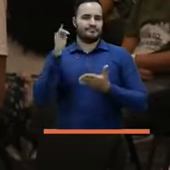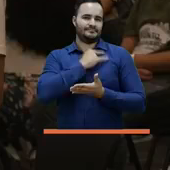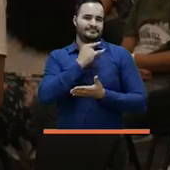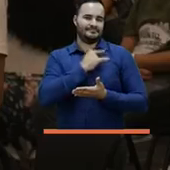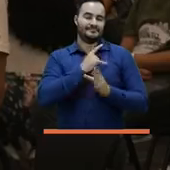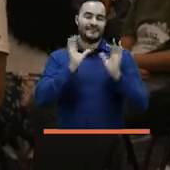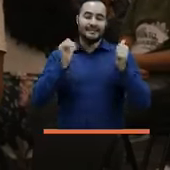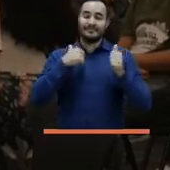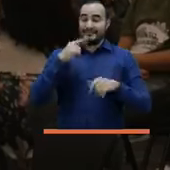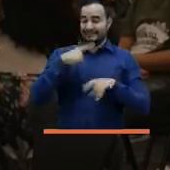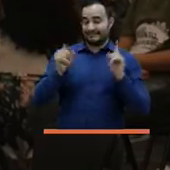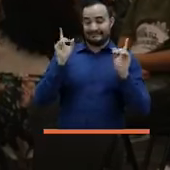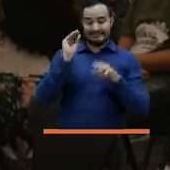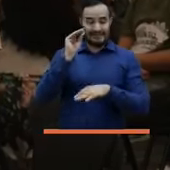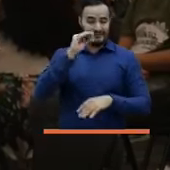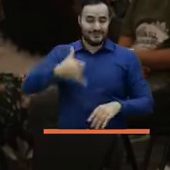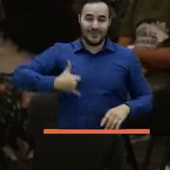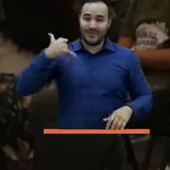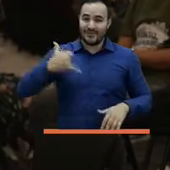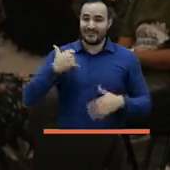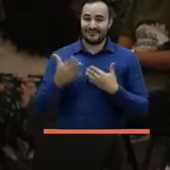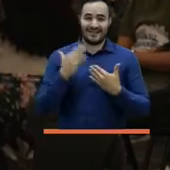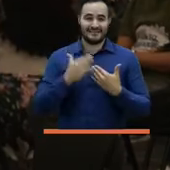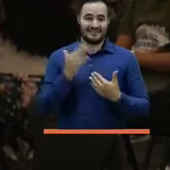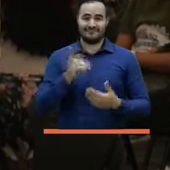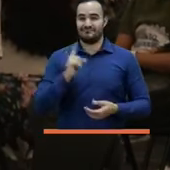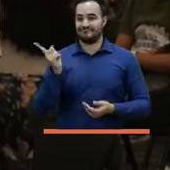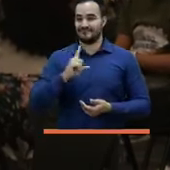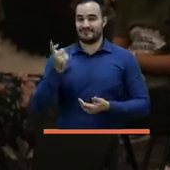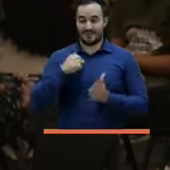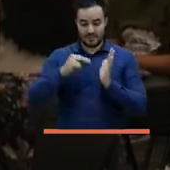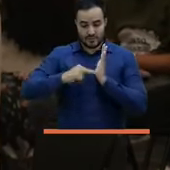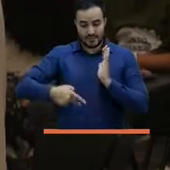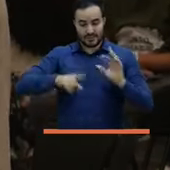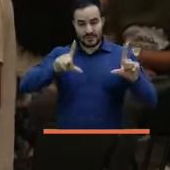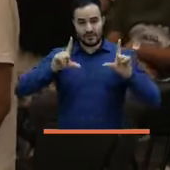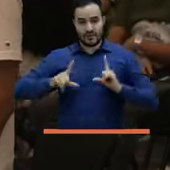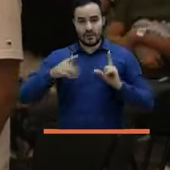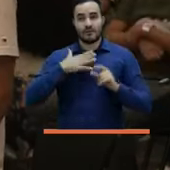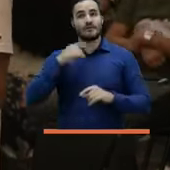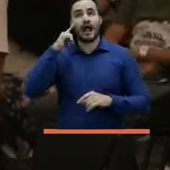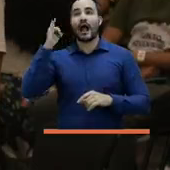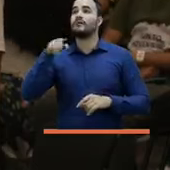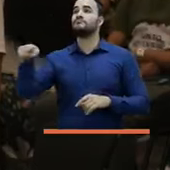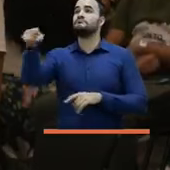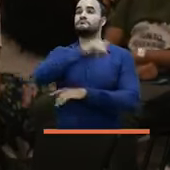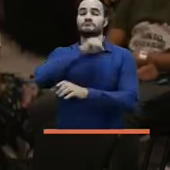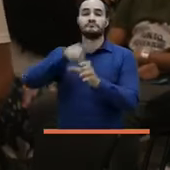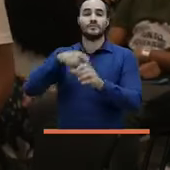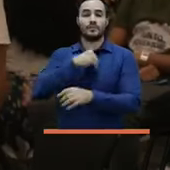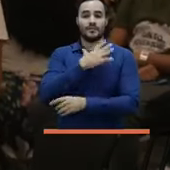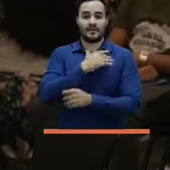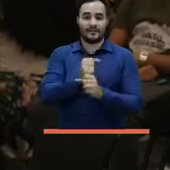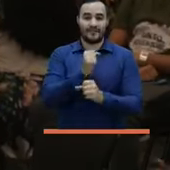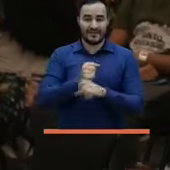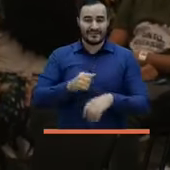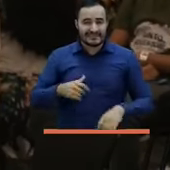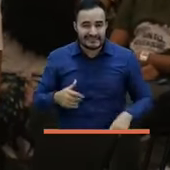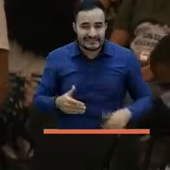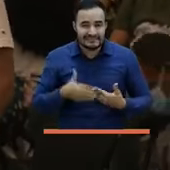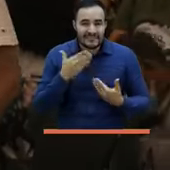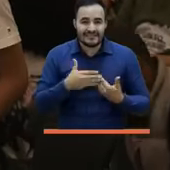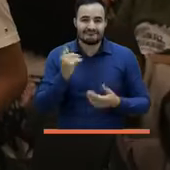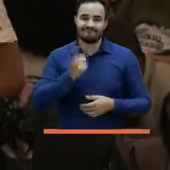sé que es muy difícil uno como técnico digamos encontrar una posibilidad fácil de decir bueno yo ya tengo mi